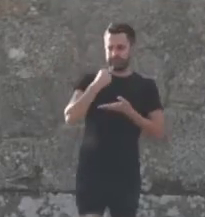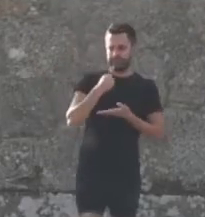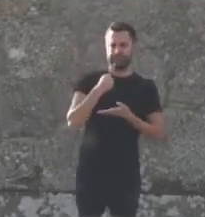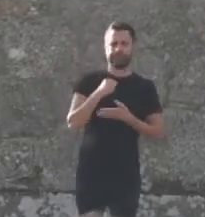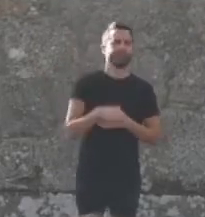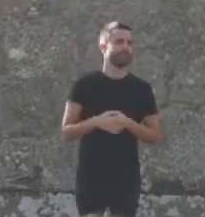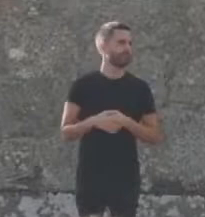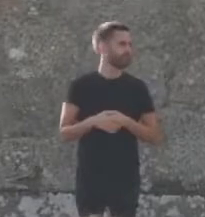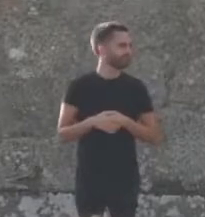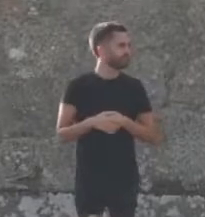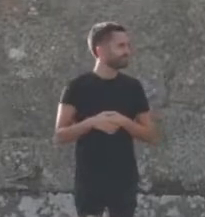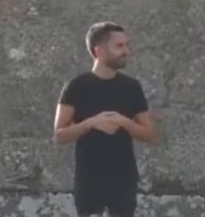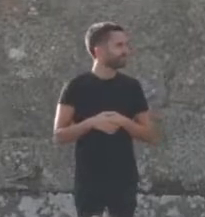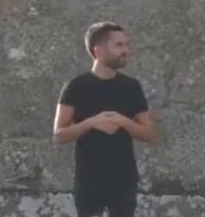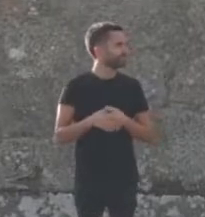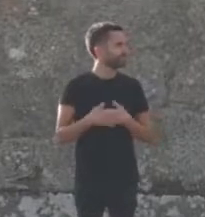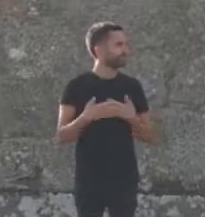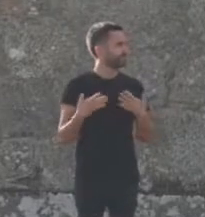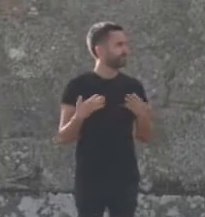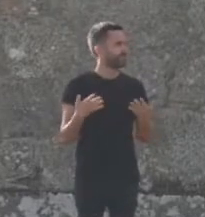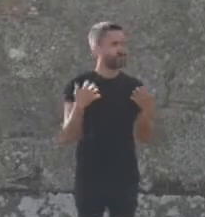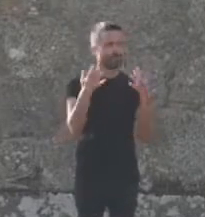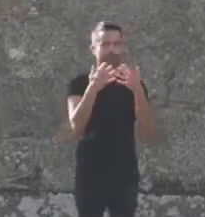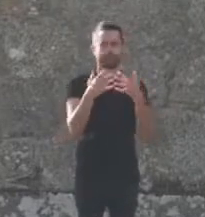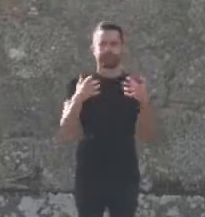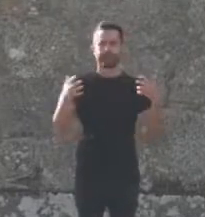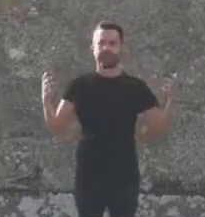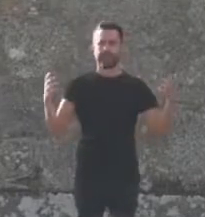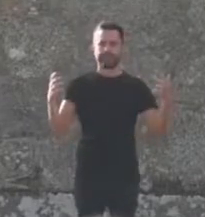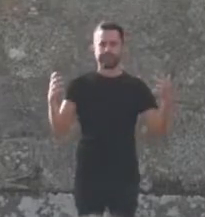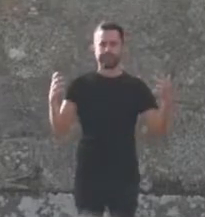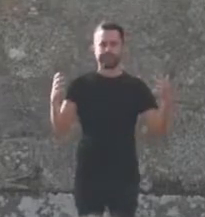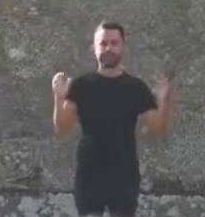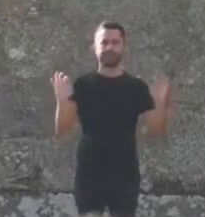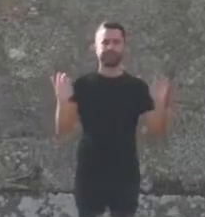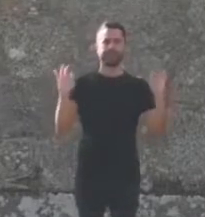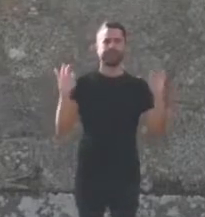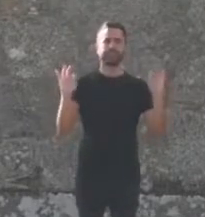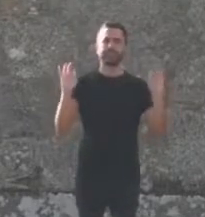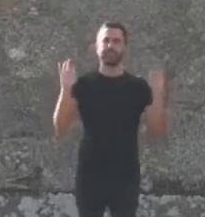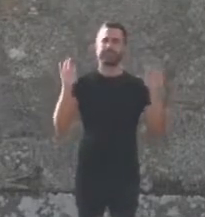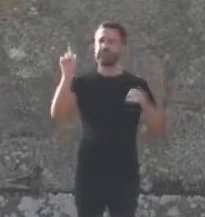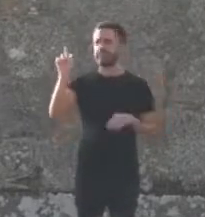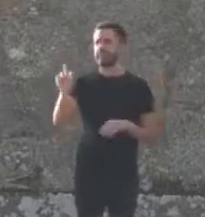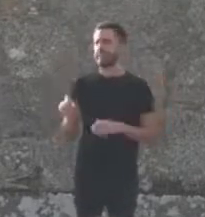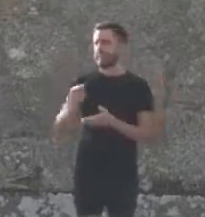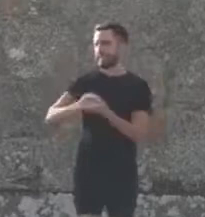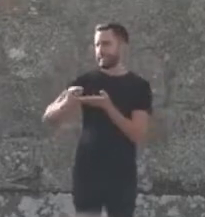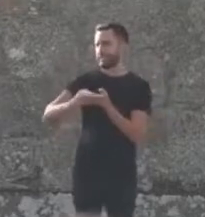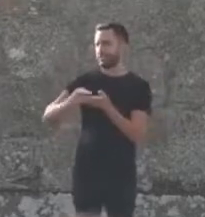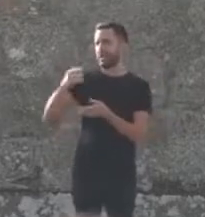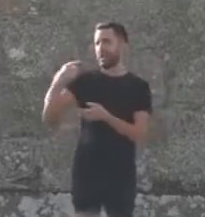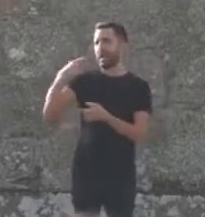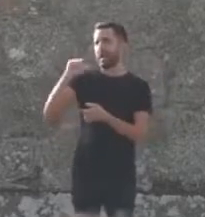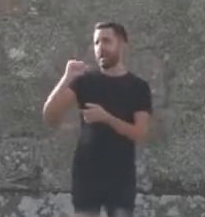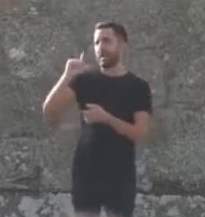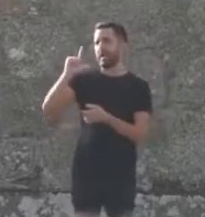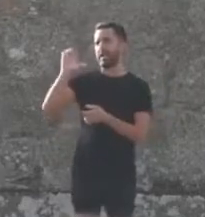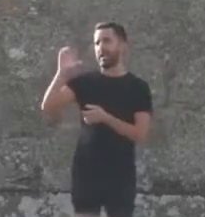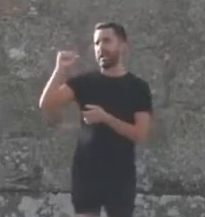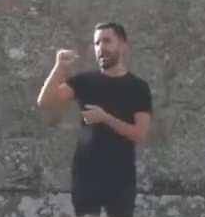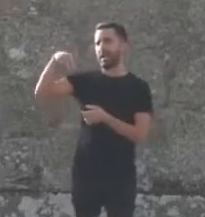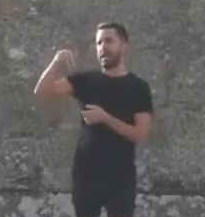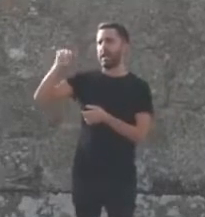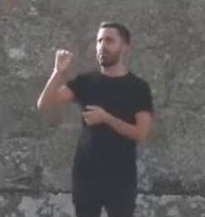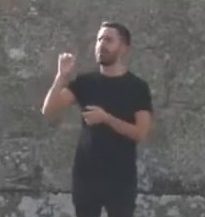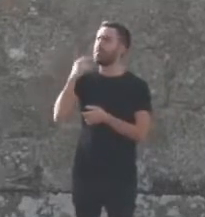E a este respecto, hai unha frase contundente de Eduardo Galeano que explica moi ben o que significa isto da memoria que segue estando